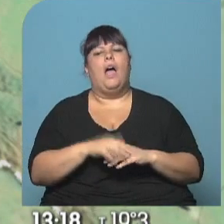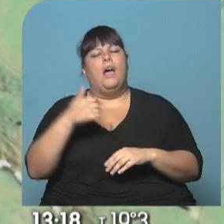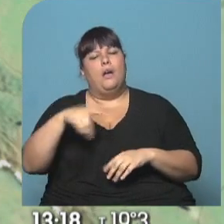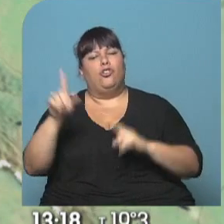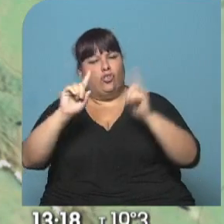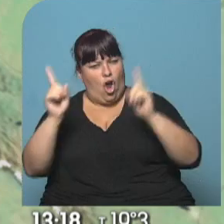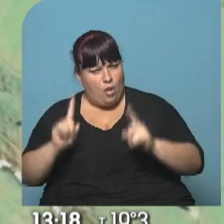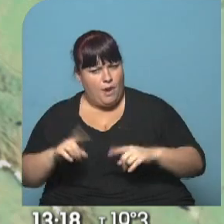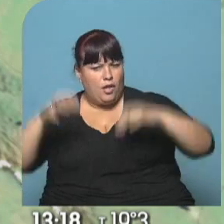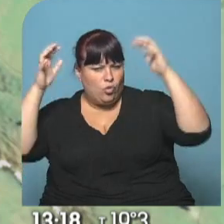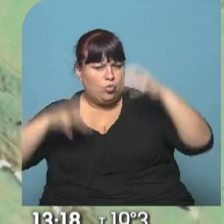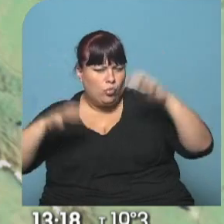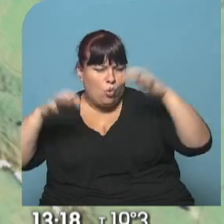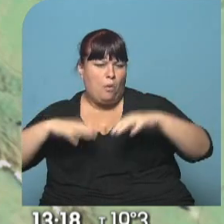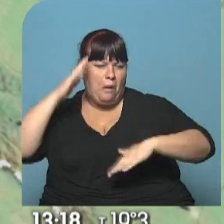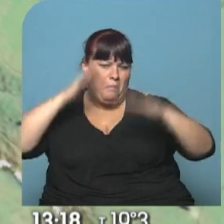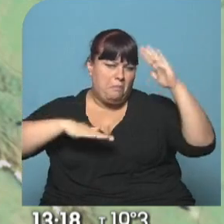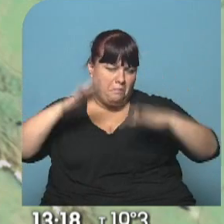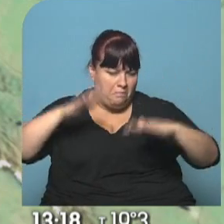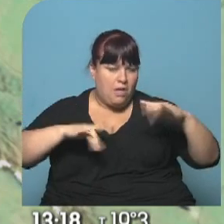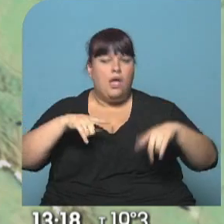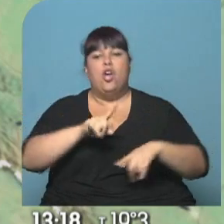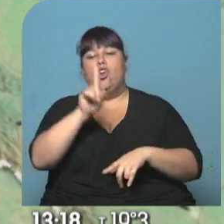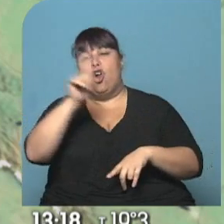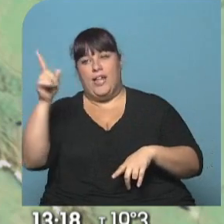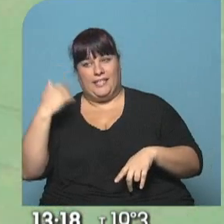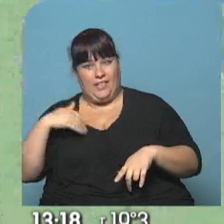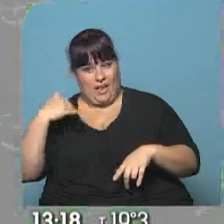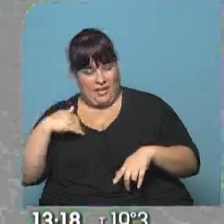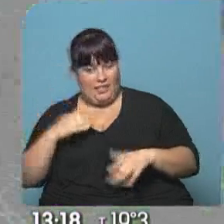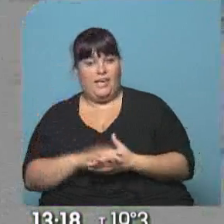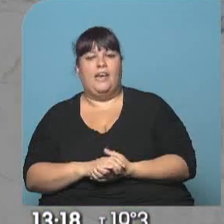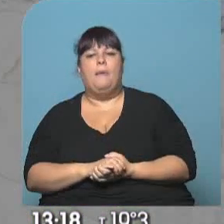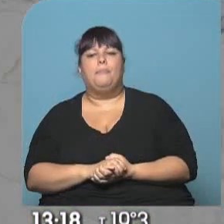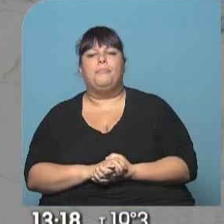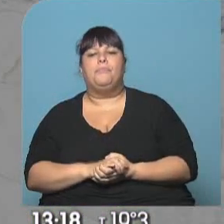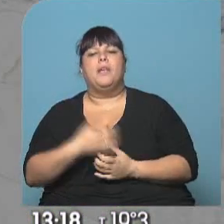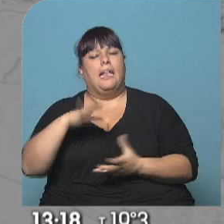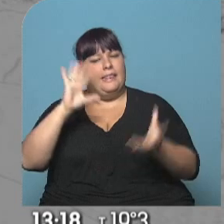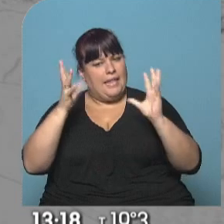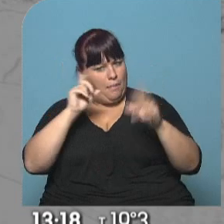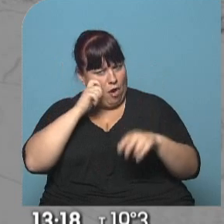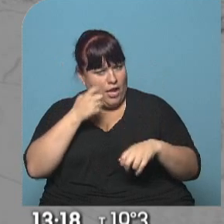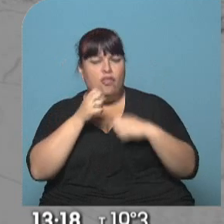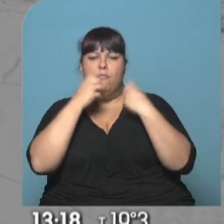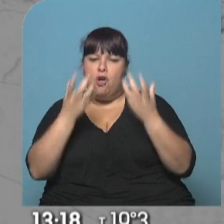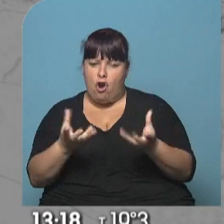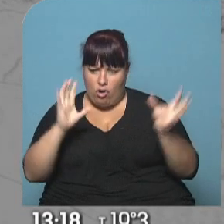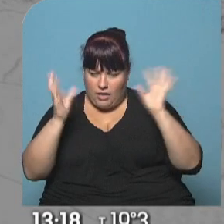tener tormentas y lluvias de variada intensidad. En el noreste del país vamos a tener buen tiempo, mejoran las